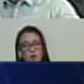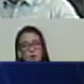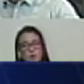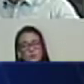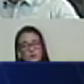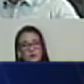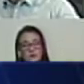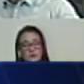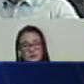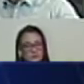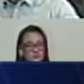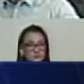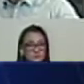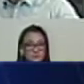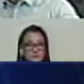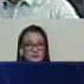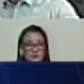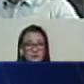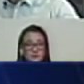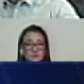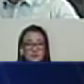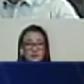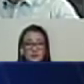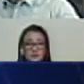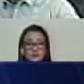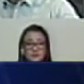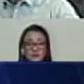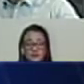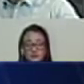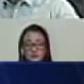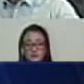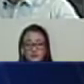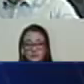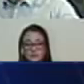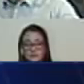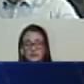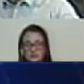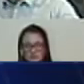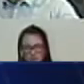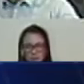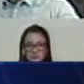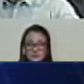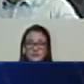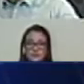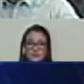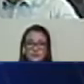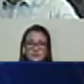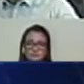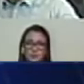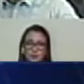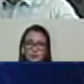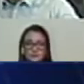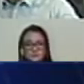Puntos amarillos: primero justicia. Vota, primero justicia. Capriles presidente,